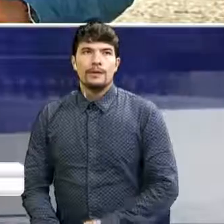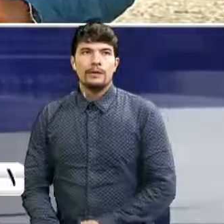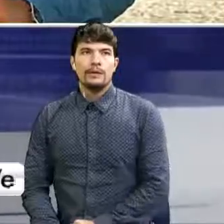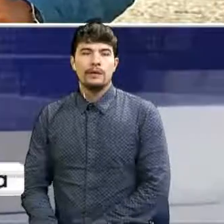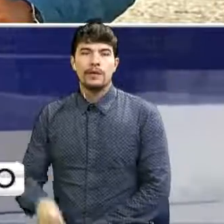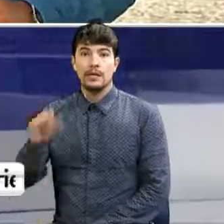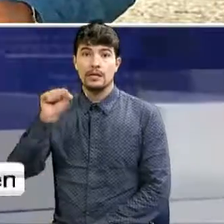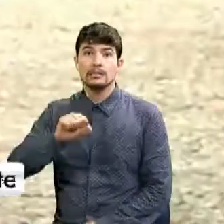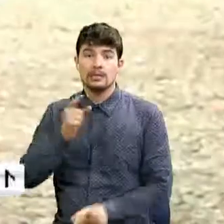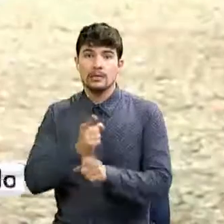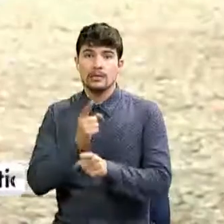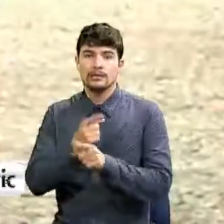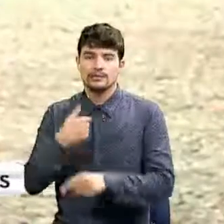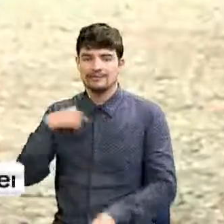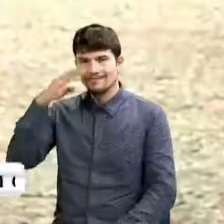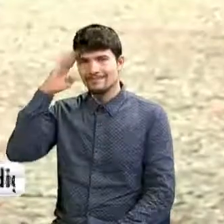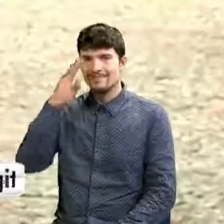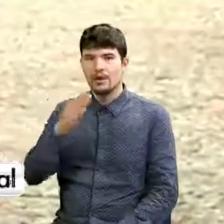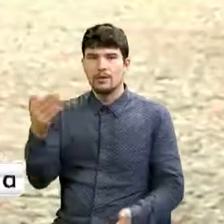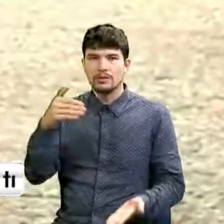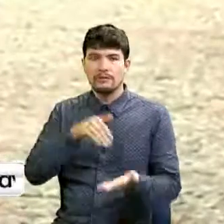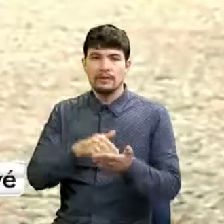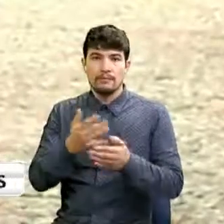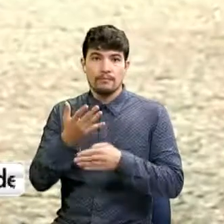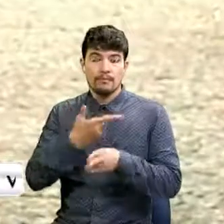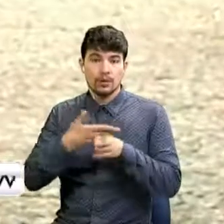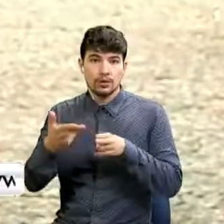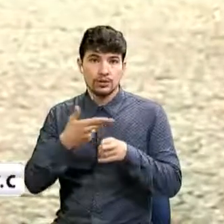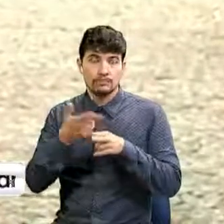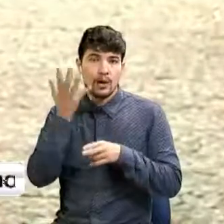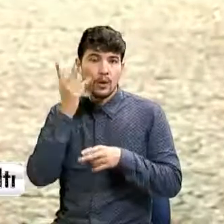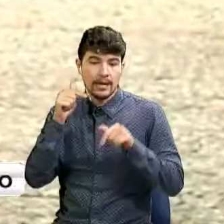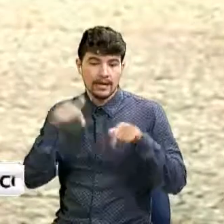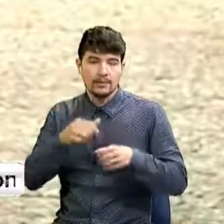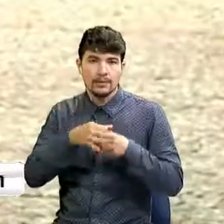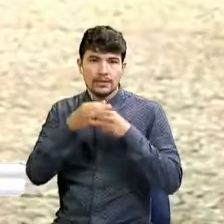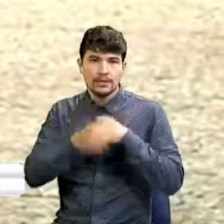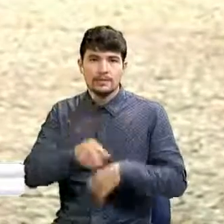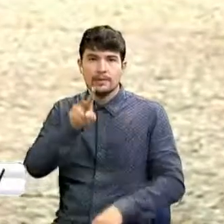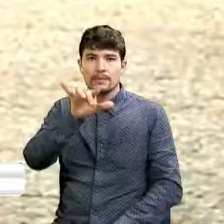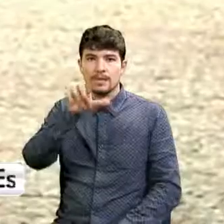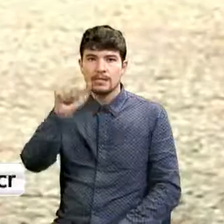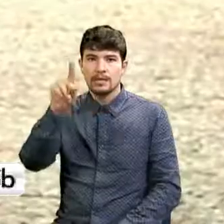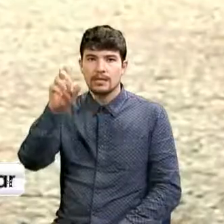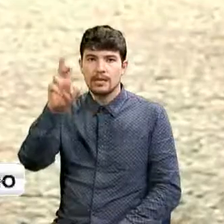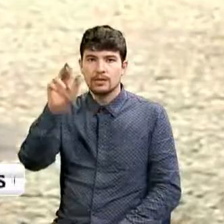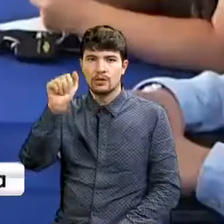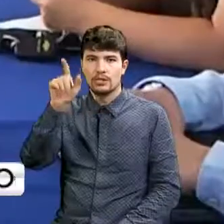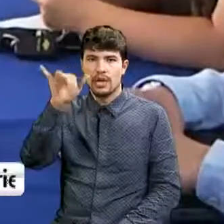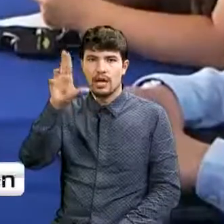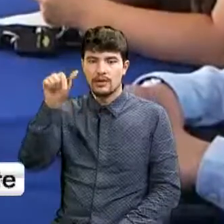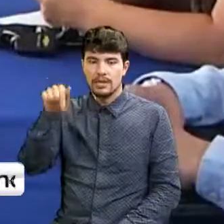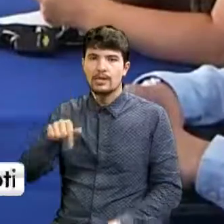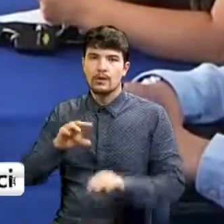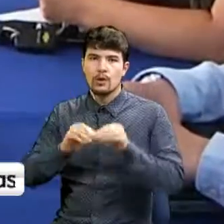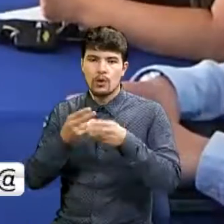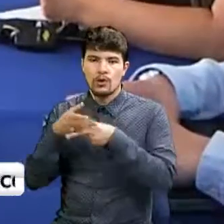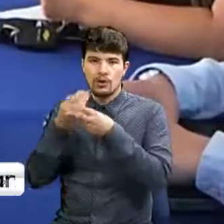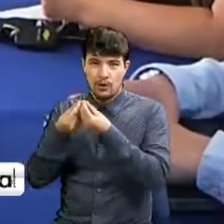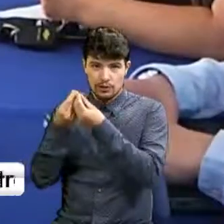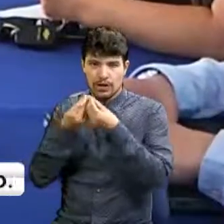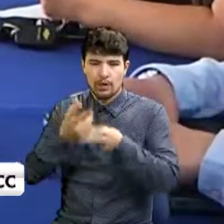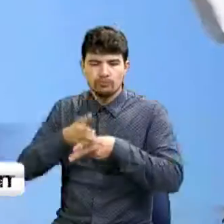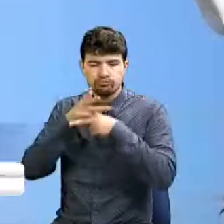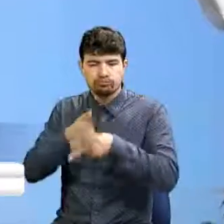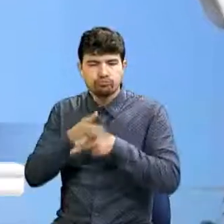así es compañeros los saludo nuevamente pues en las próximas horas desde el municipio de hebilla de rosario se efectuará un consejo extraordinario de seguridad para debatir